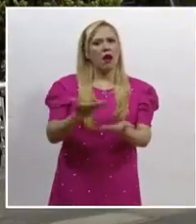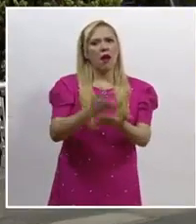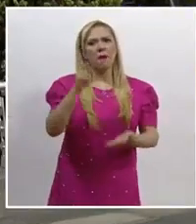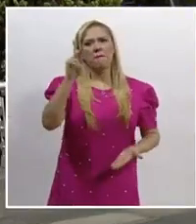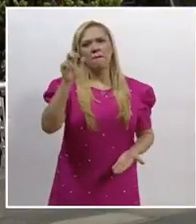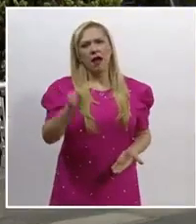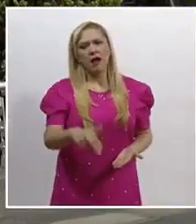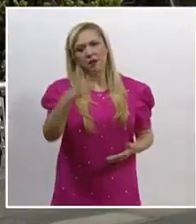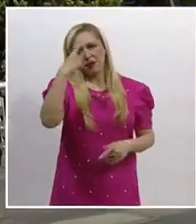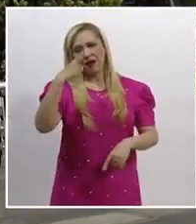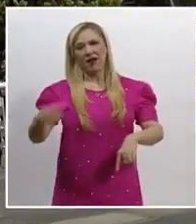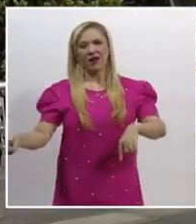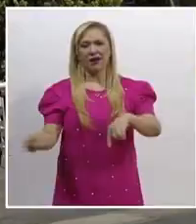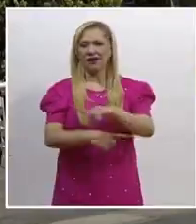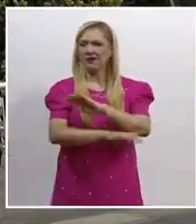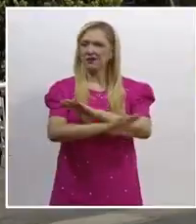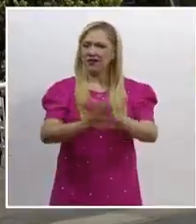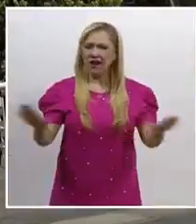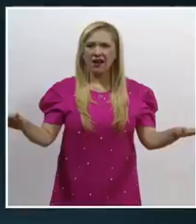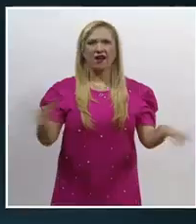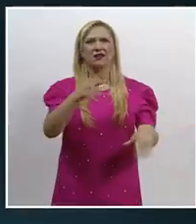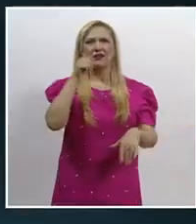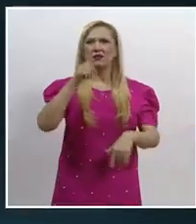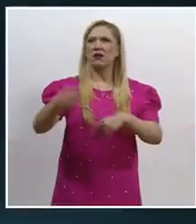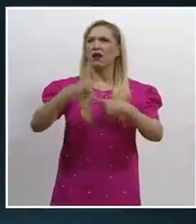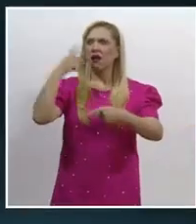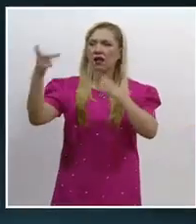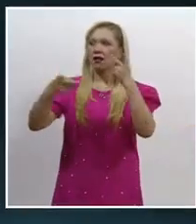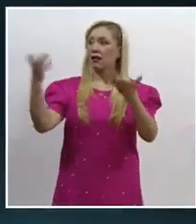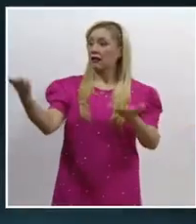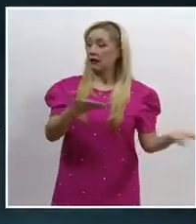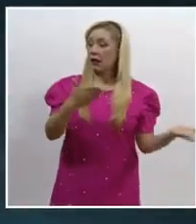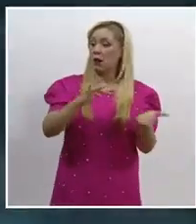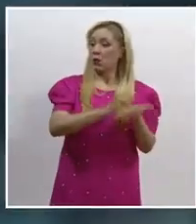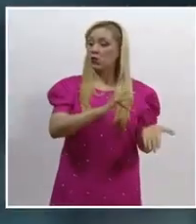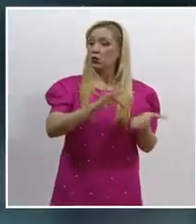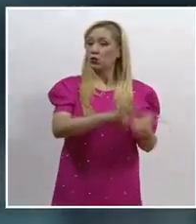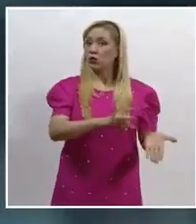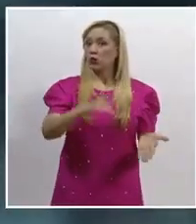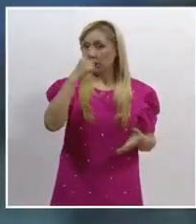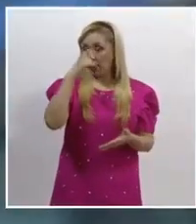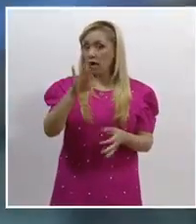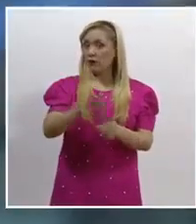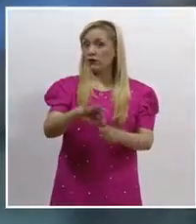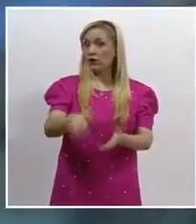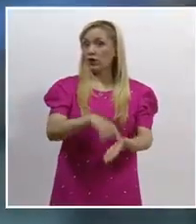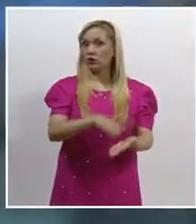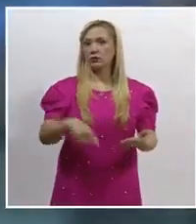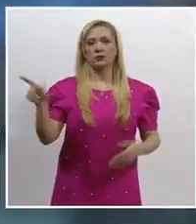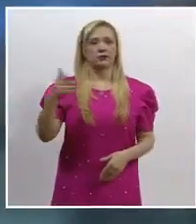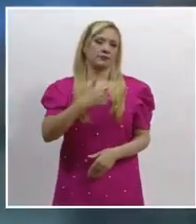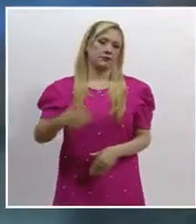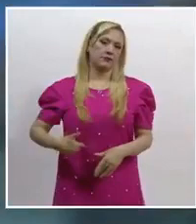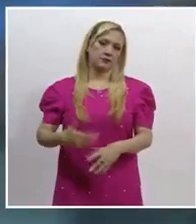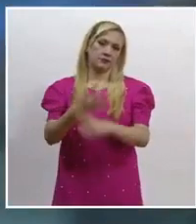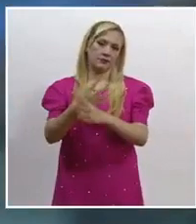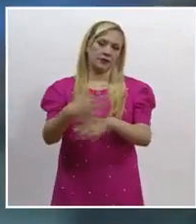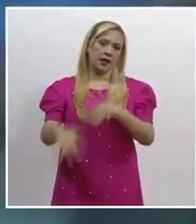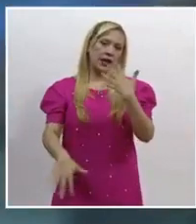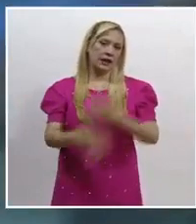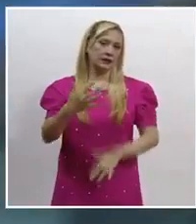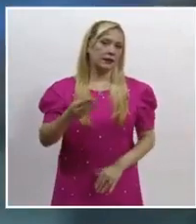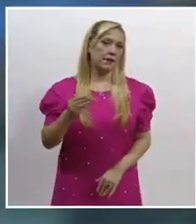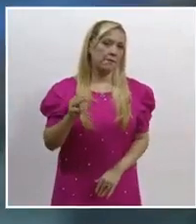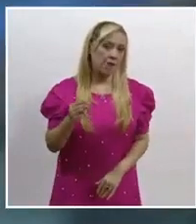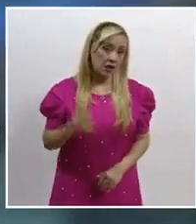para retirar el llamado a votar por determinados candidatos y partidos que realizó el presidente de la República en su conferencia del 15 de